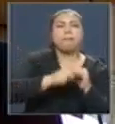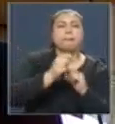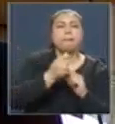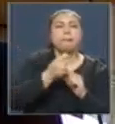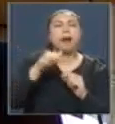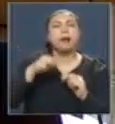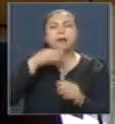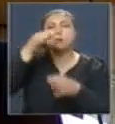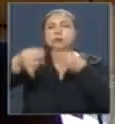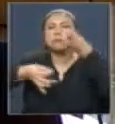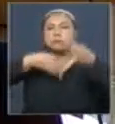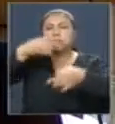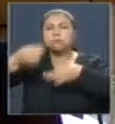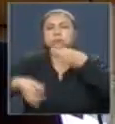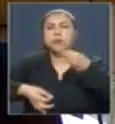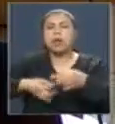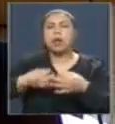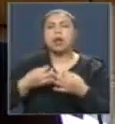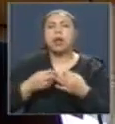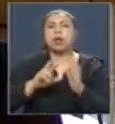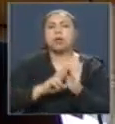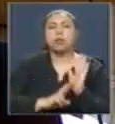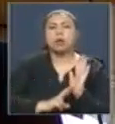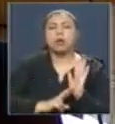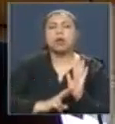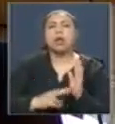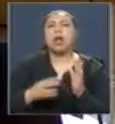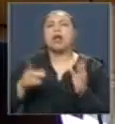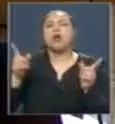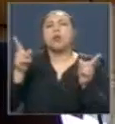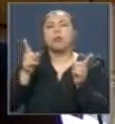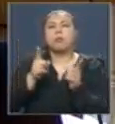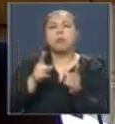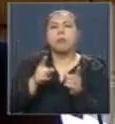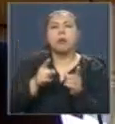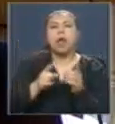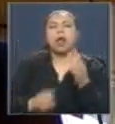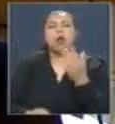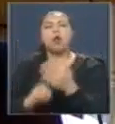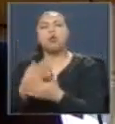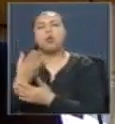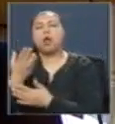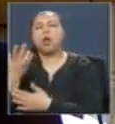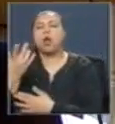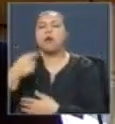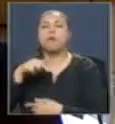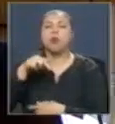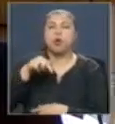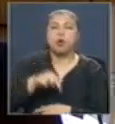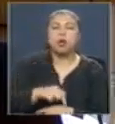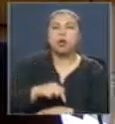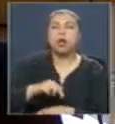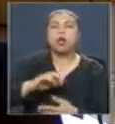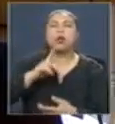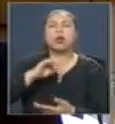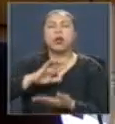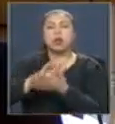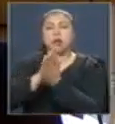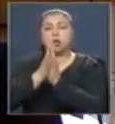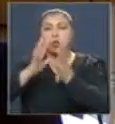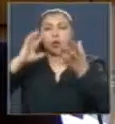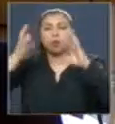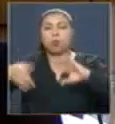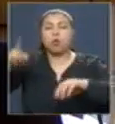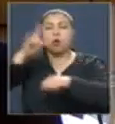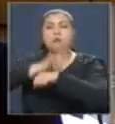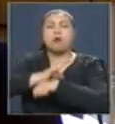que el régimen integrado es el simplificado, que es lo moderno, que es lo que impera en todo el mundo. Falso.